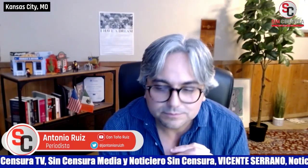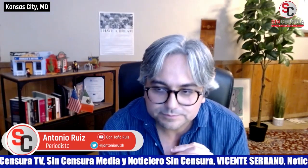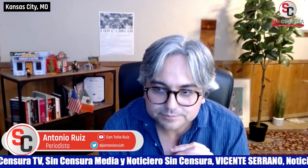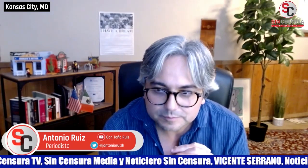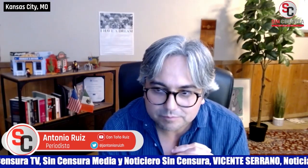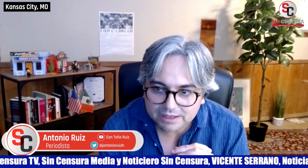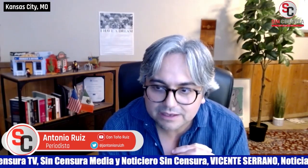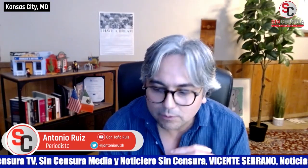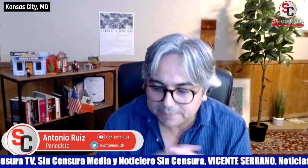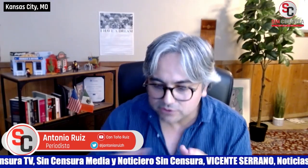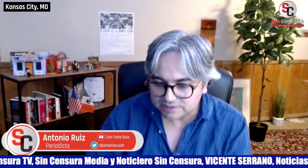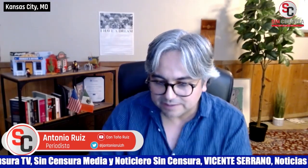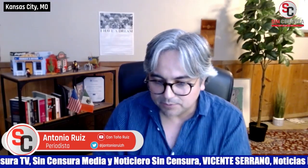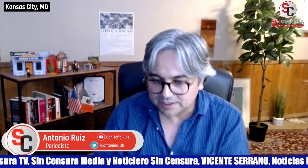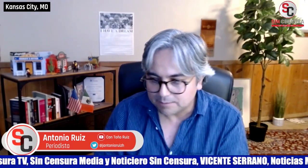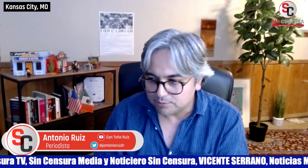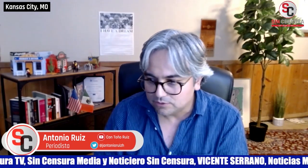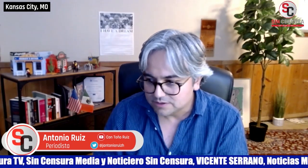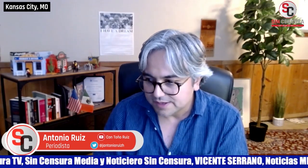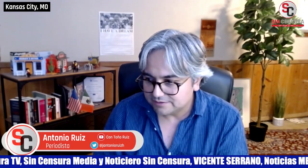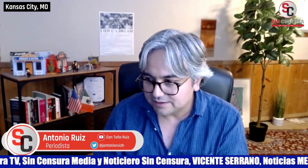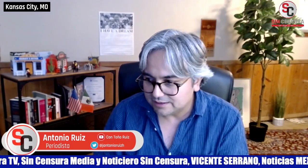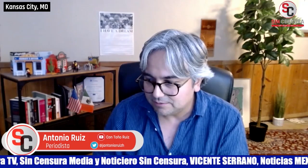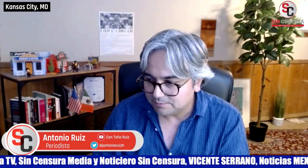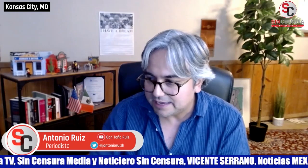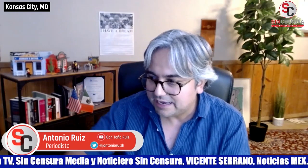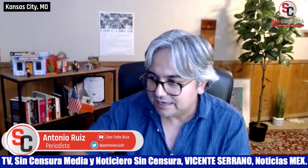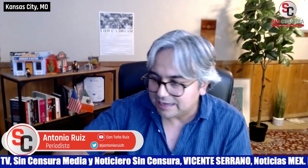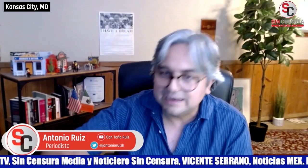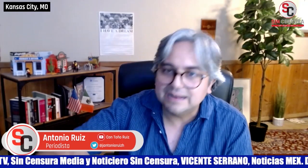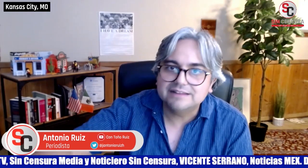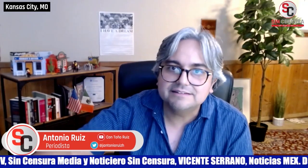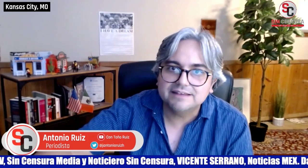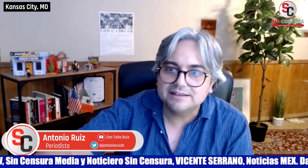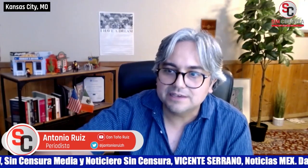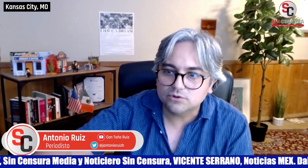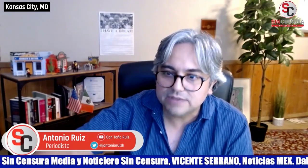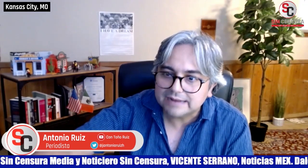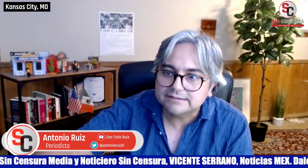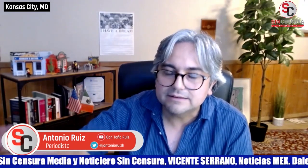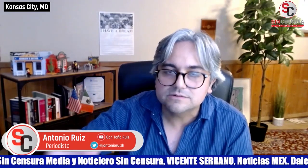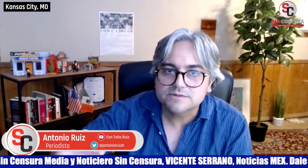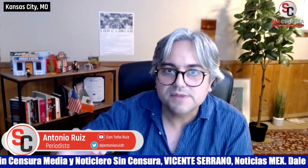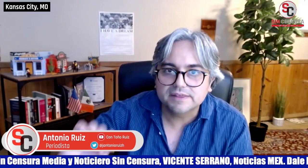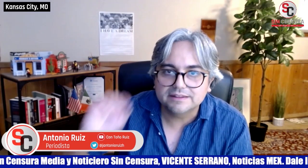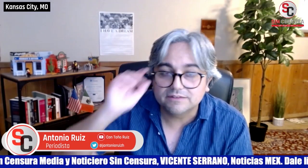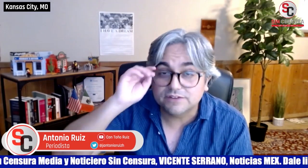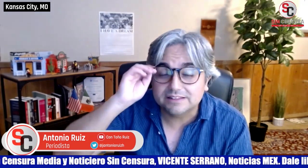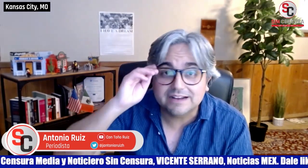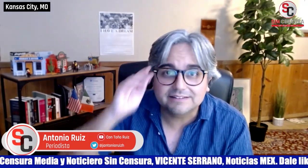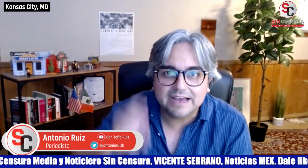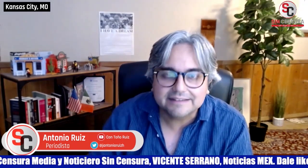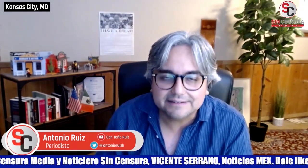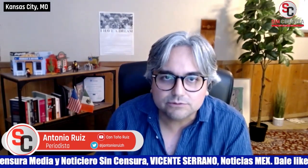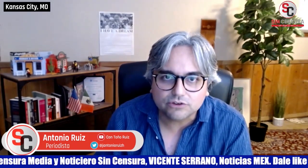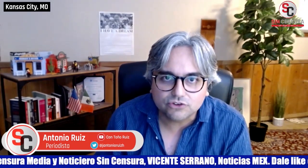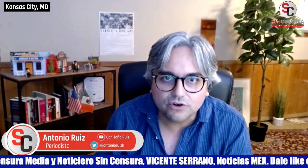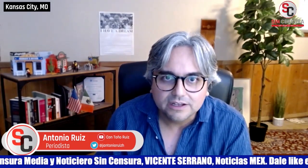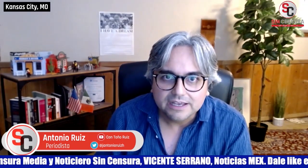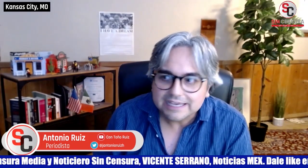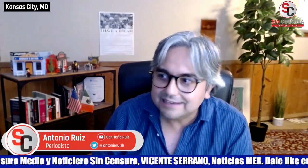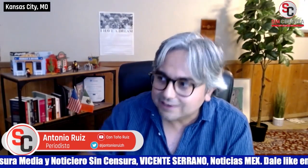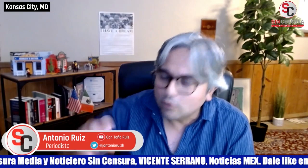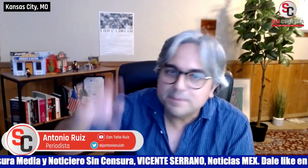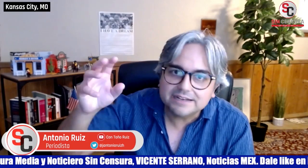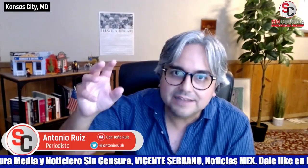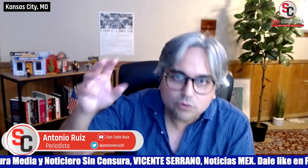acuerdo en que un periodista, por ejemplo, se vea en la necesidad de chayotearse, de enfrentarse a esa situación